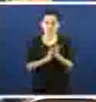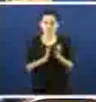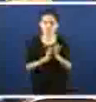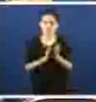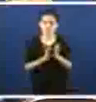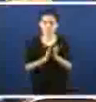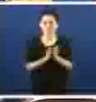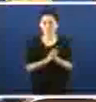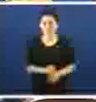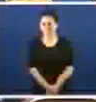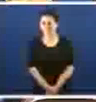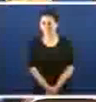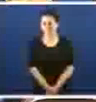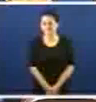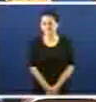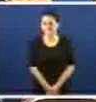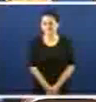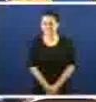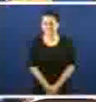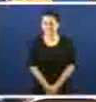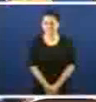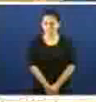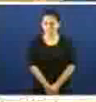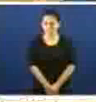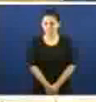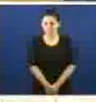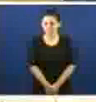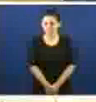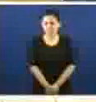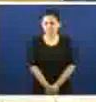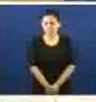Por el Grupo Parlamentario Socialista.